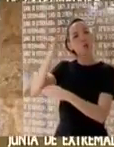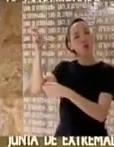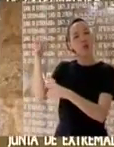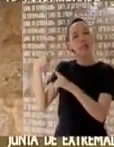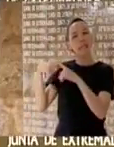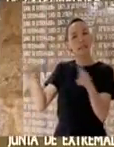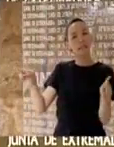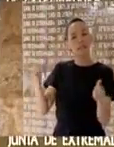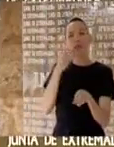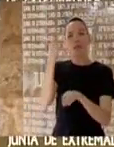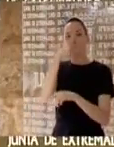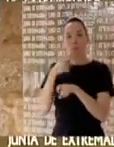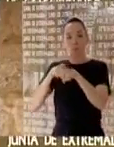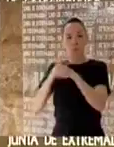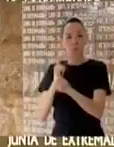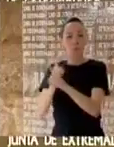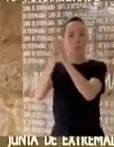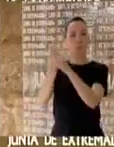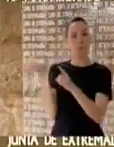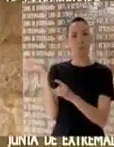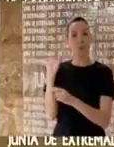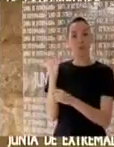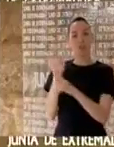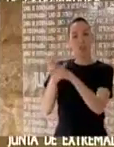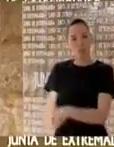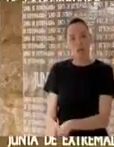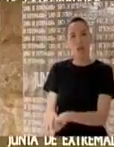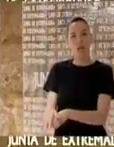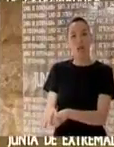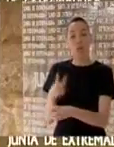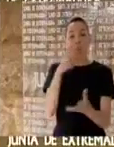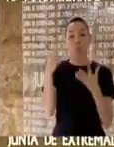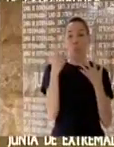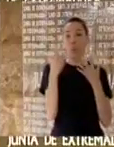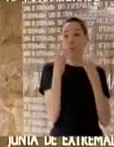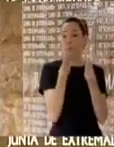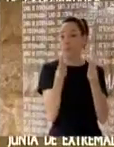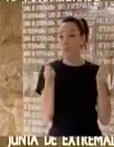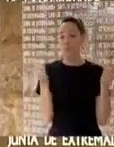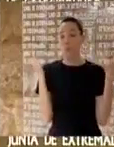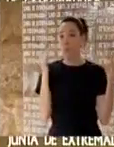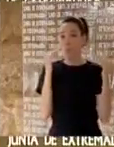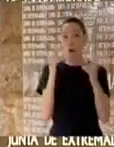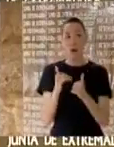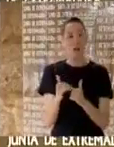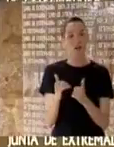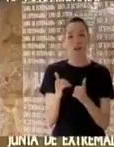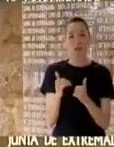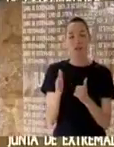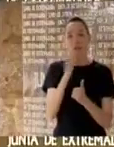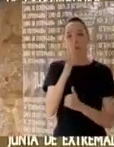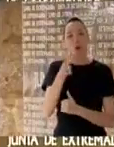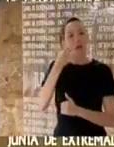el racismo no había recogido ese malestar y no se había materializado en una representación